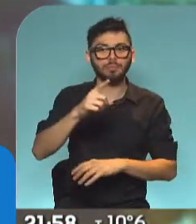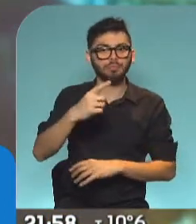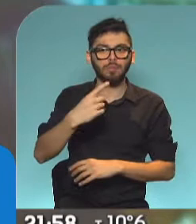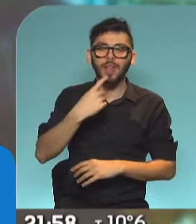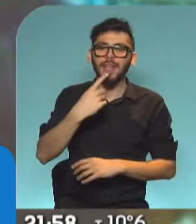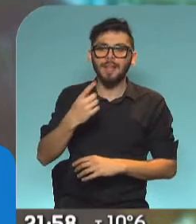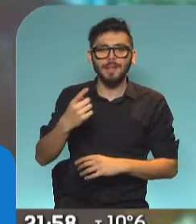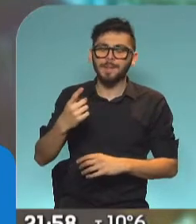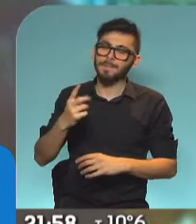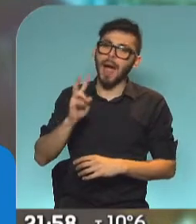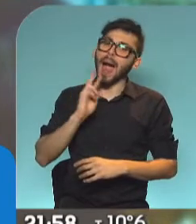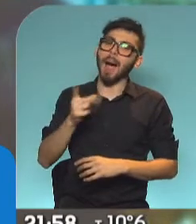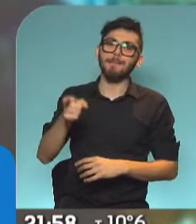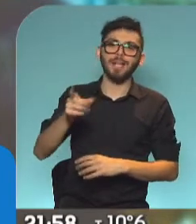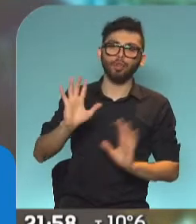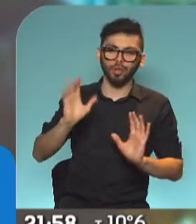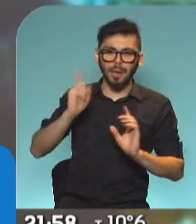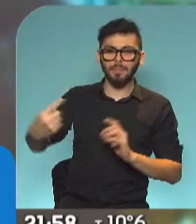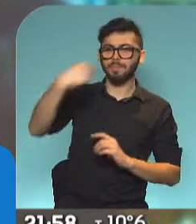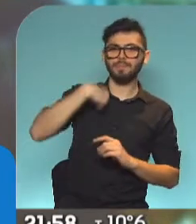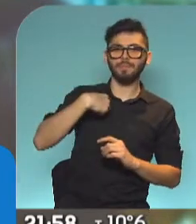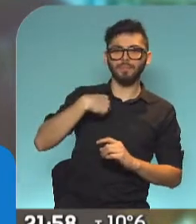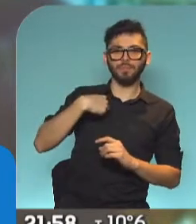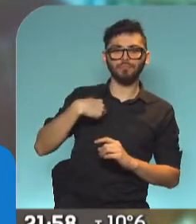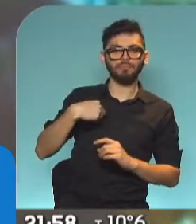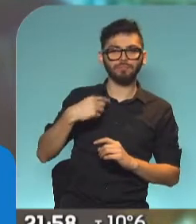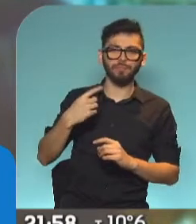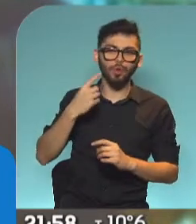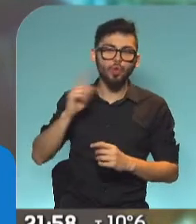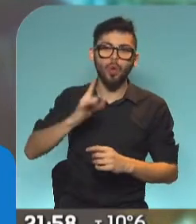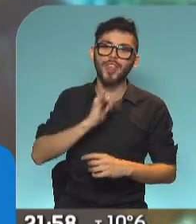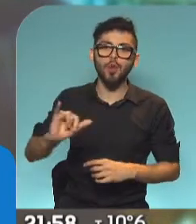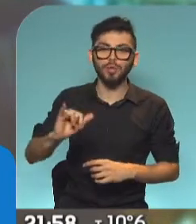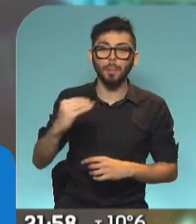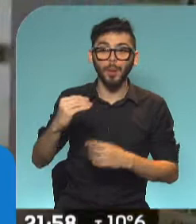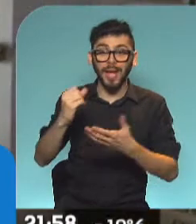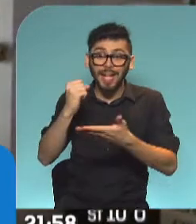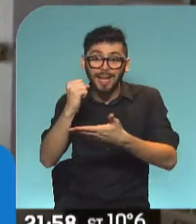Miel Gibson, pero remite también a su figura porque se utilizó la etiqueta con la figura de él.